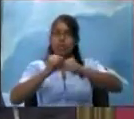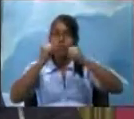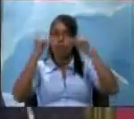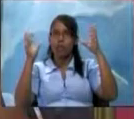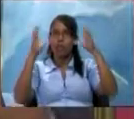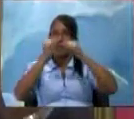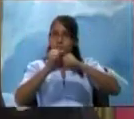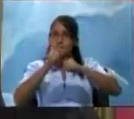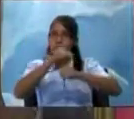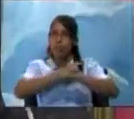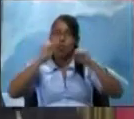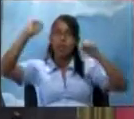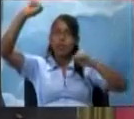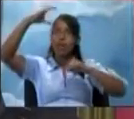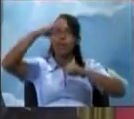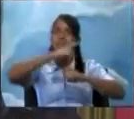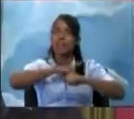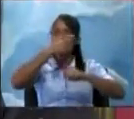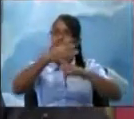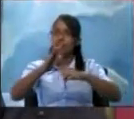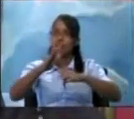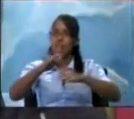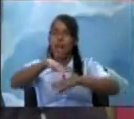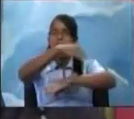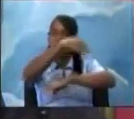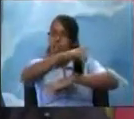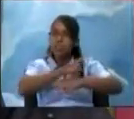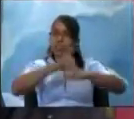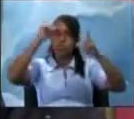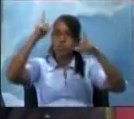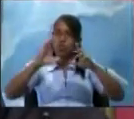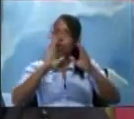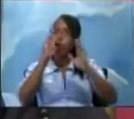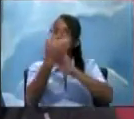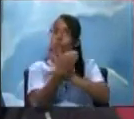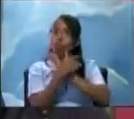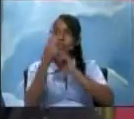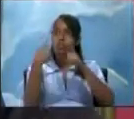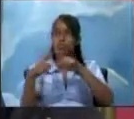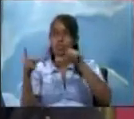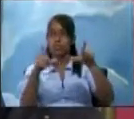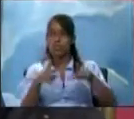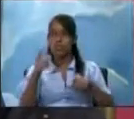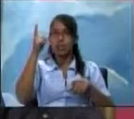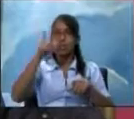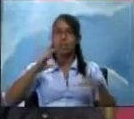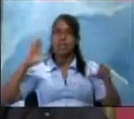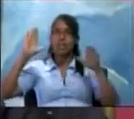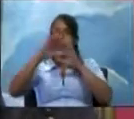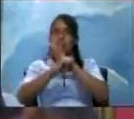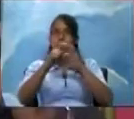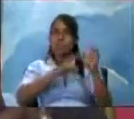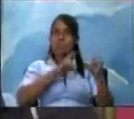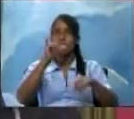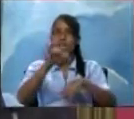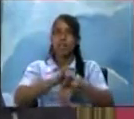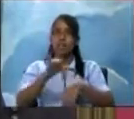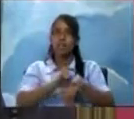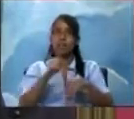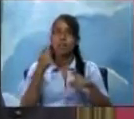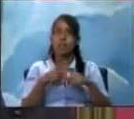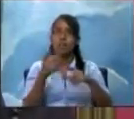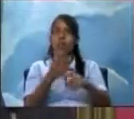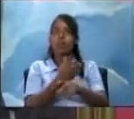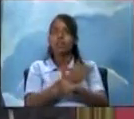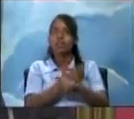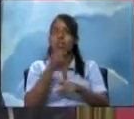abrir y cerrar de ojos, será como el relámpago que sale en el oriente y se oculta en el occidente. Ese va a ser el arrebatamiento de la iglesia. Pero antes